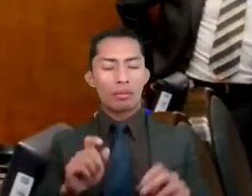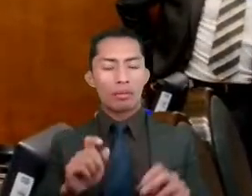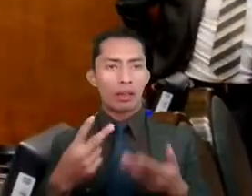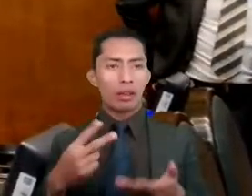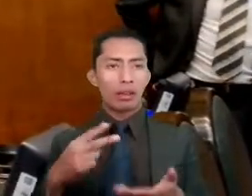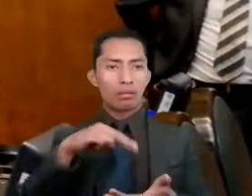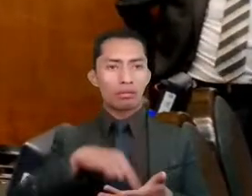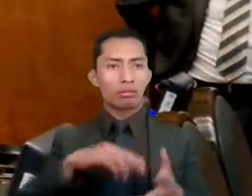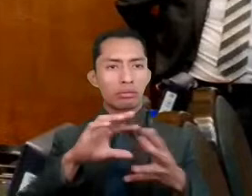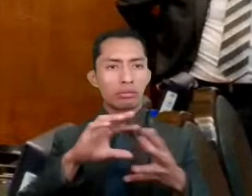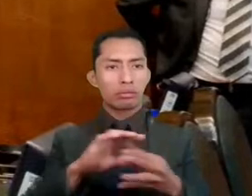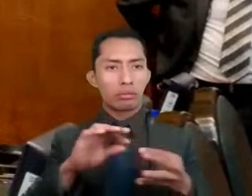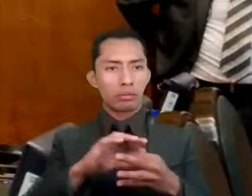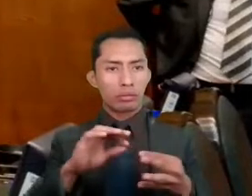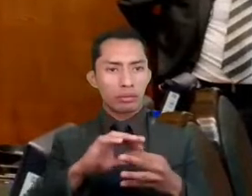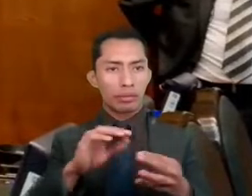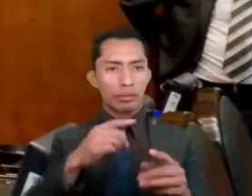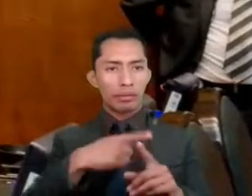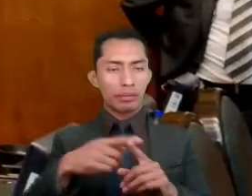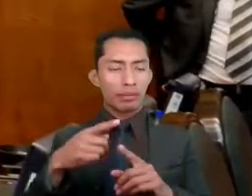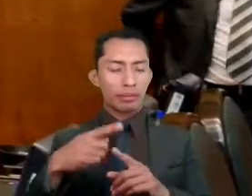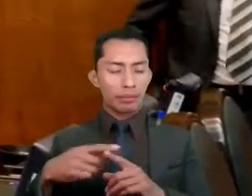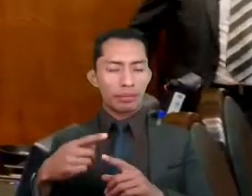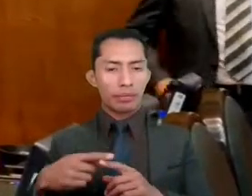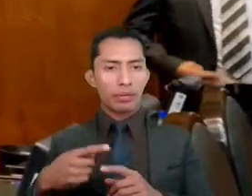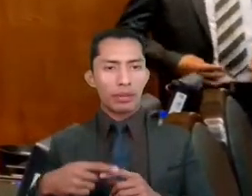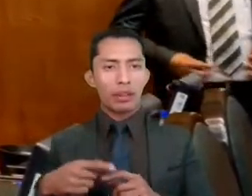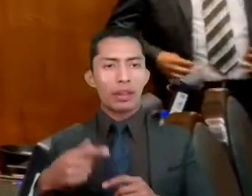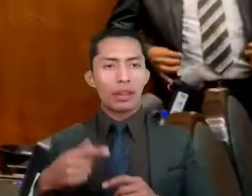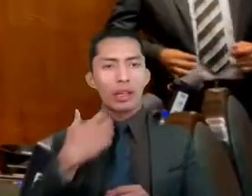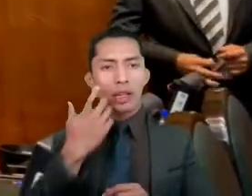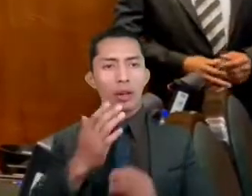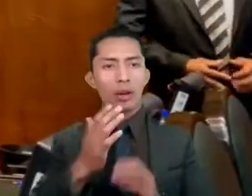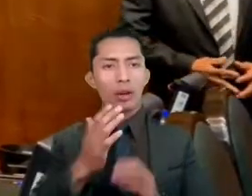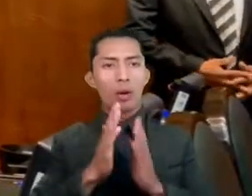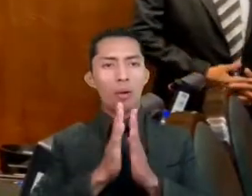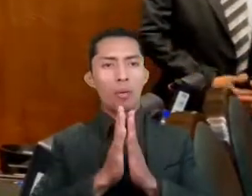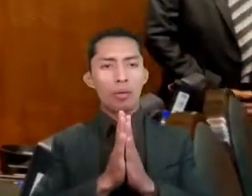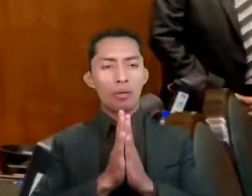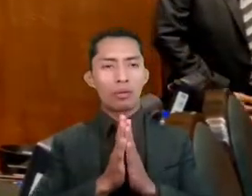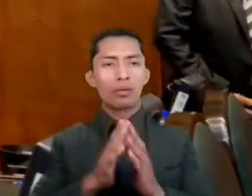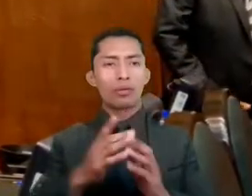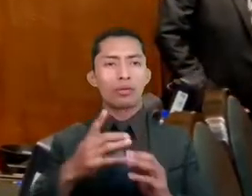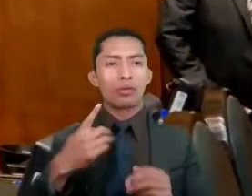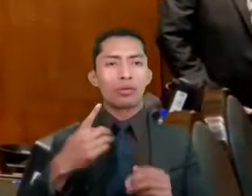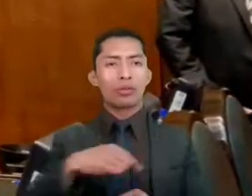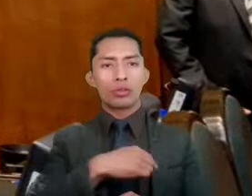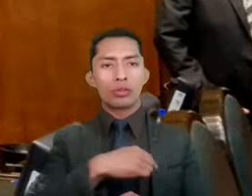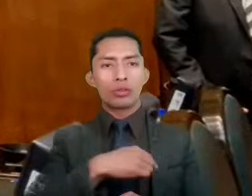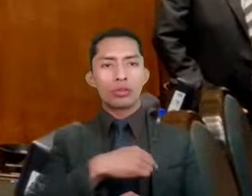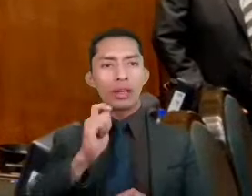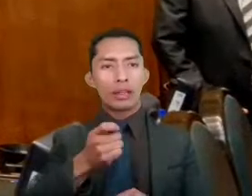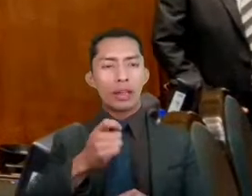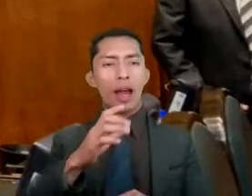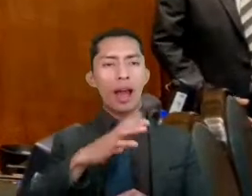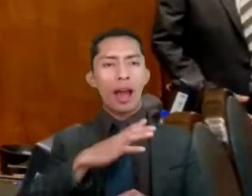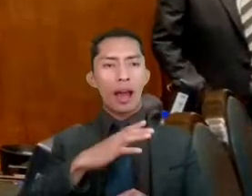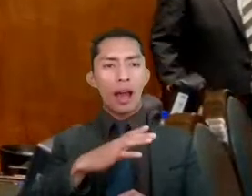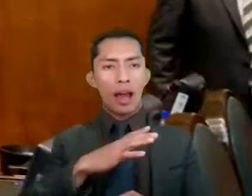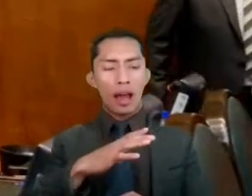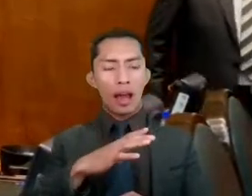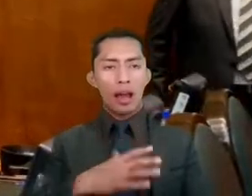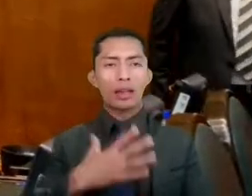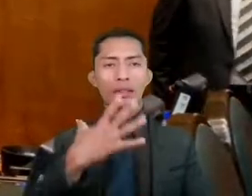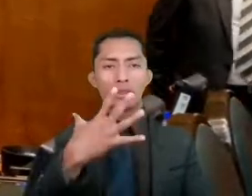tanto en la réplica como en la contrarréplica, yo sí pediría que fuéramos nosotros nos sujetáramos a los